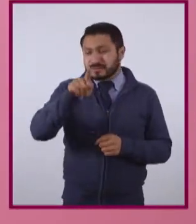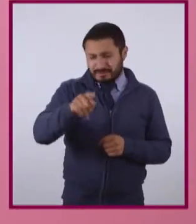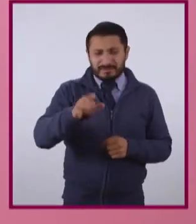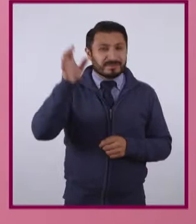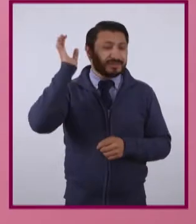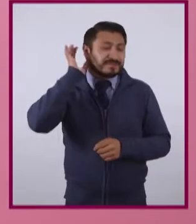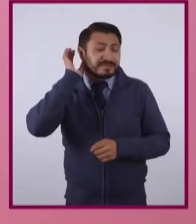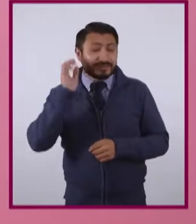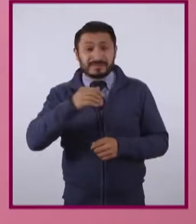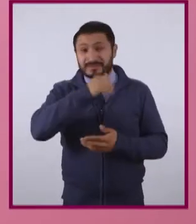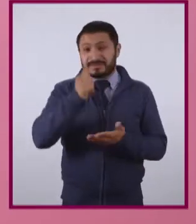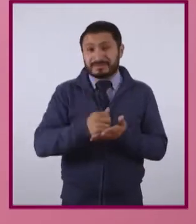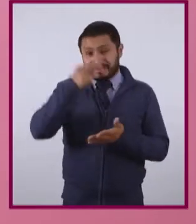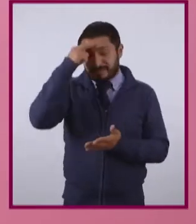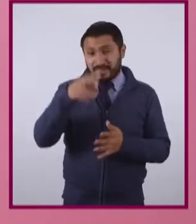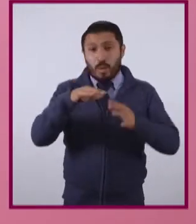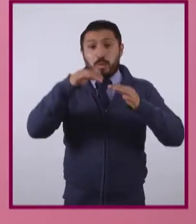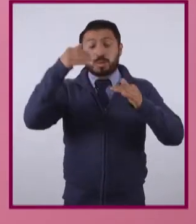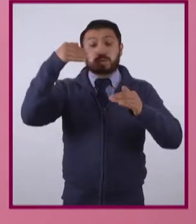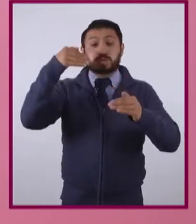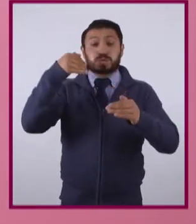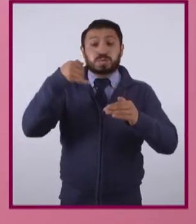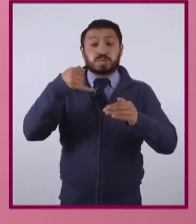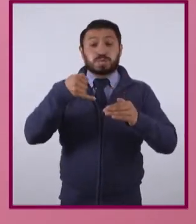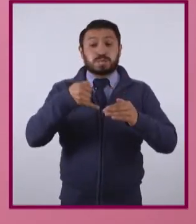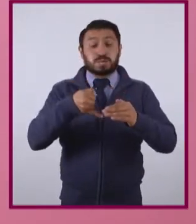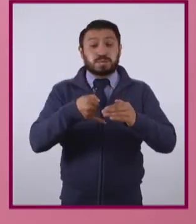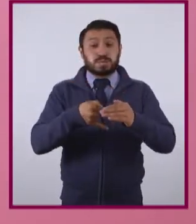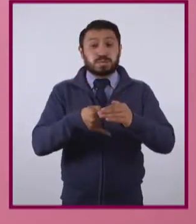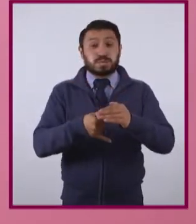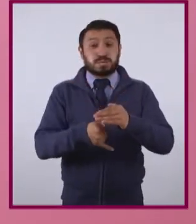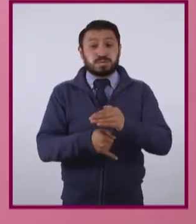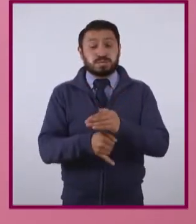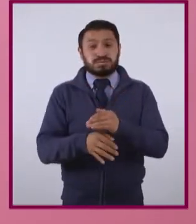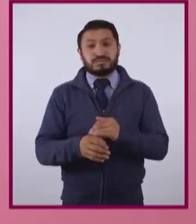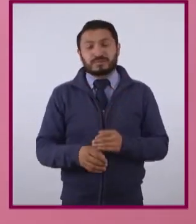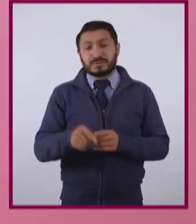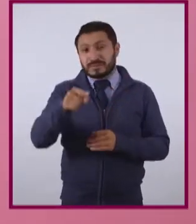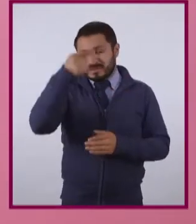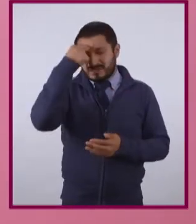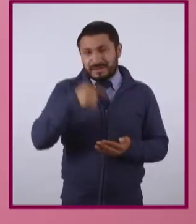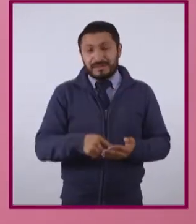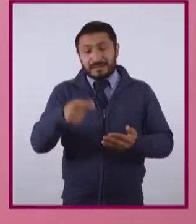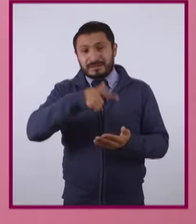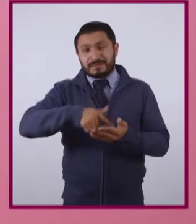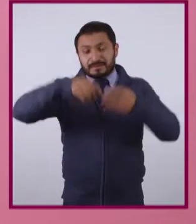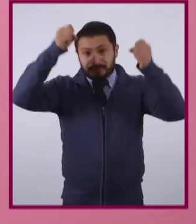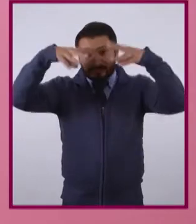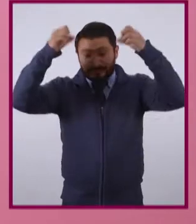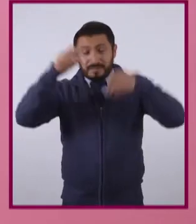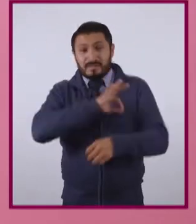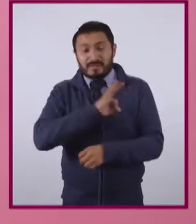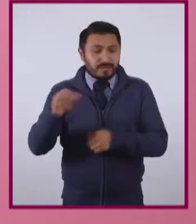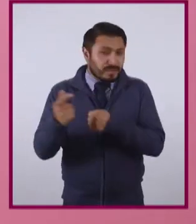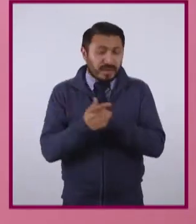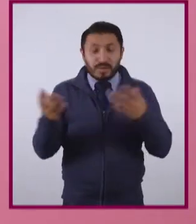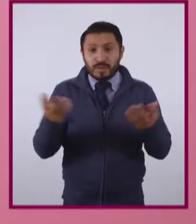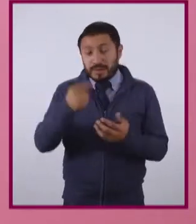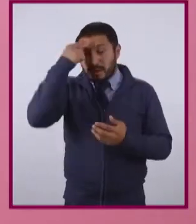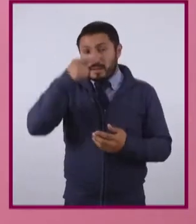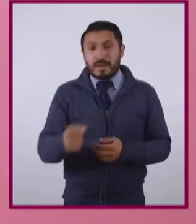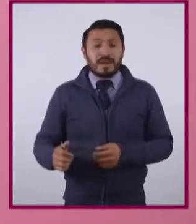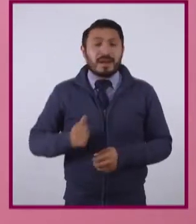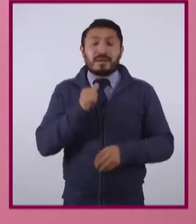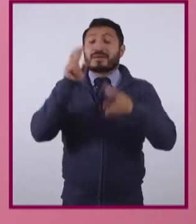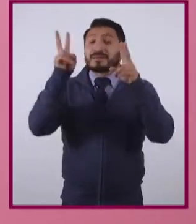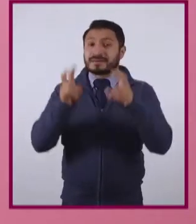de México se está hundiendo? ¿Creen que si viven en una zona del país donde llueve poco, pueden hacer algo para aprovechar esta agua? ¿Han